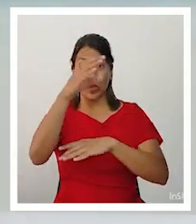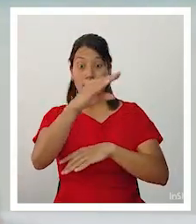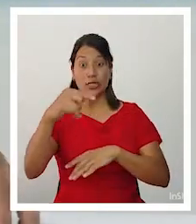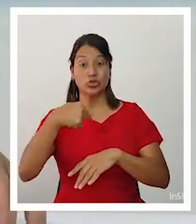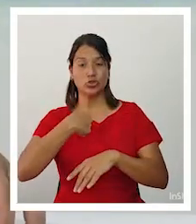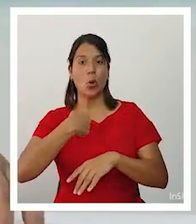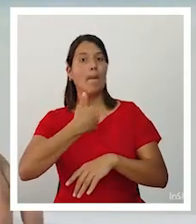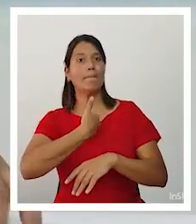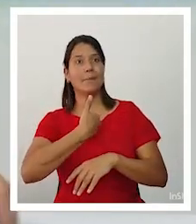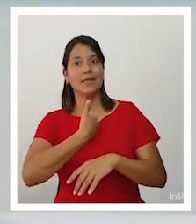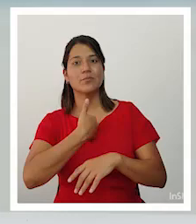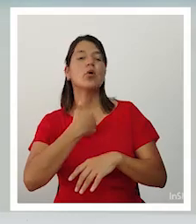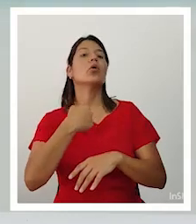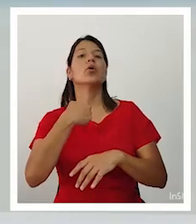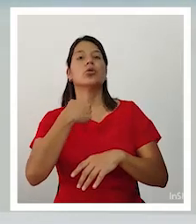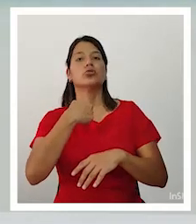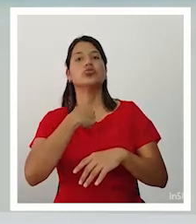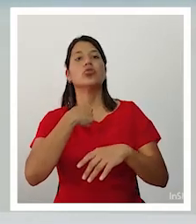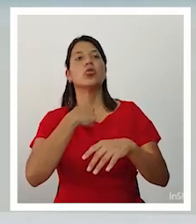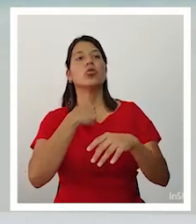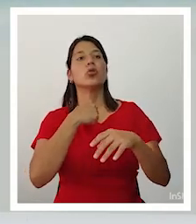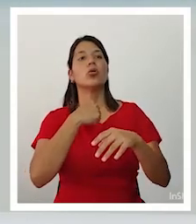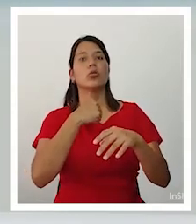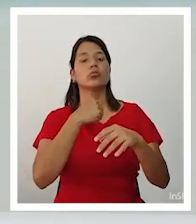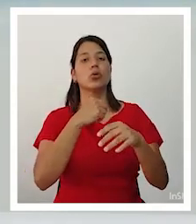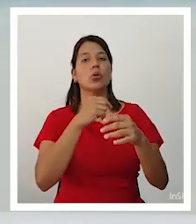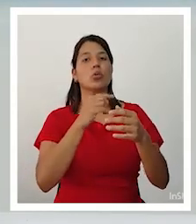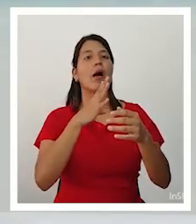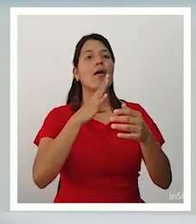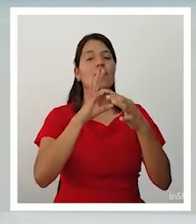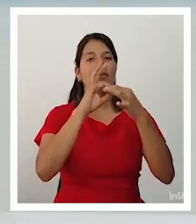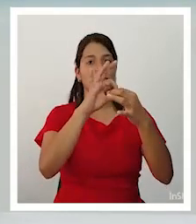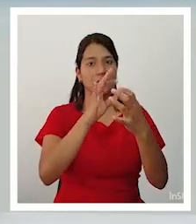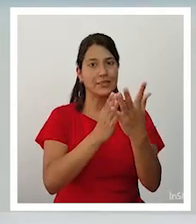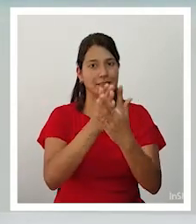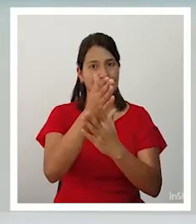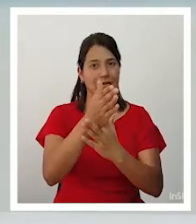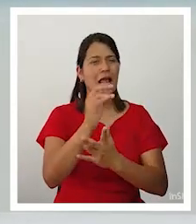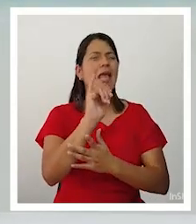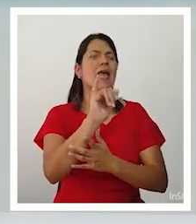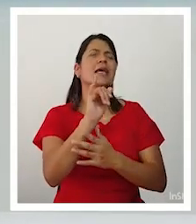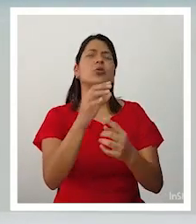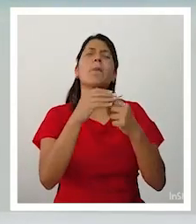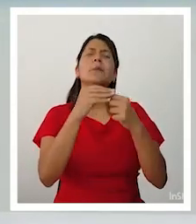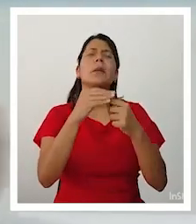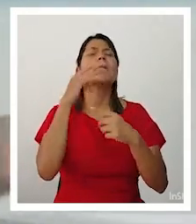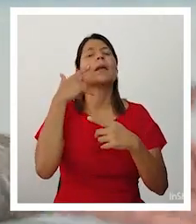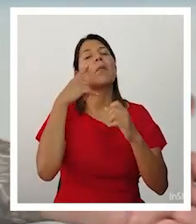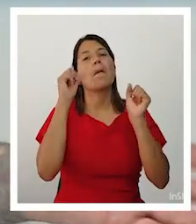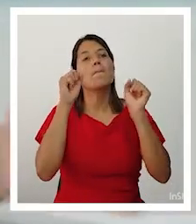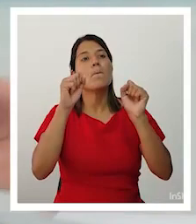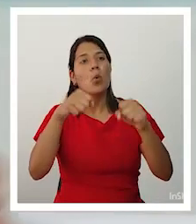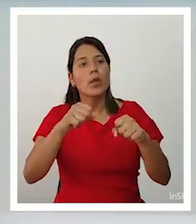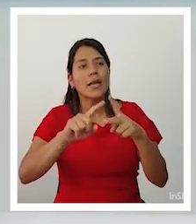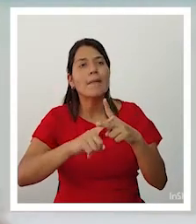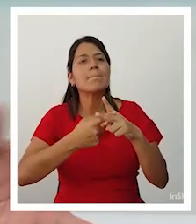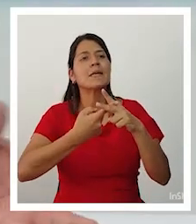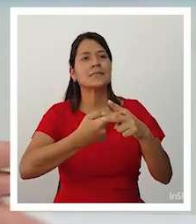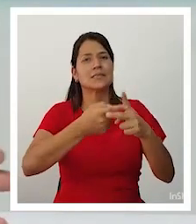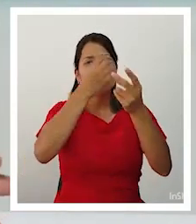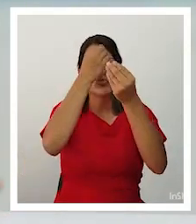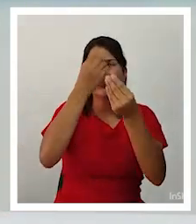estoy poniendo como esa calificación de accesibilidad. Eso es más que todo como para poder ir educando a la